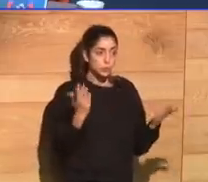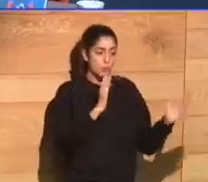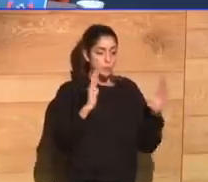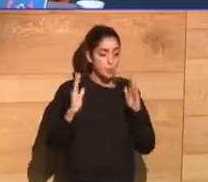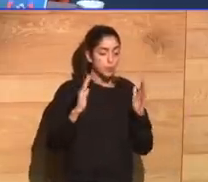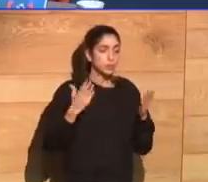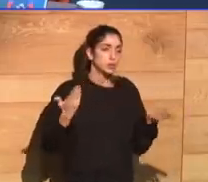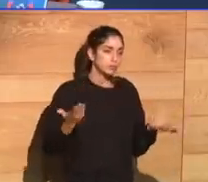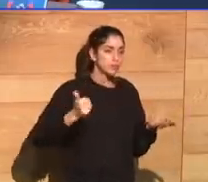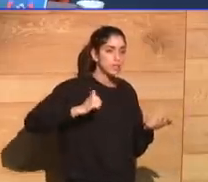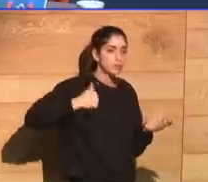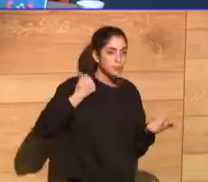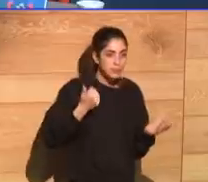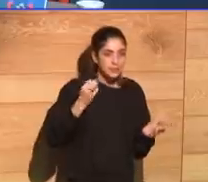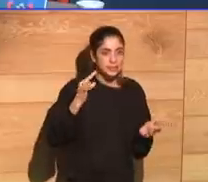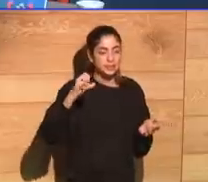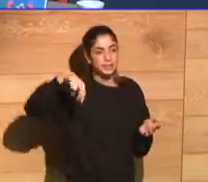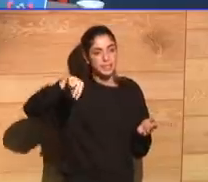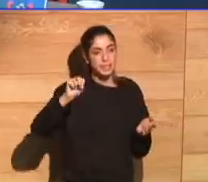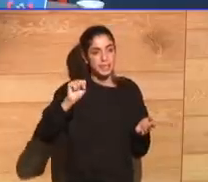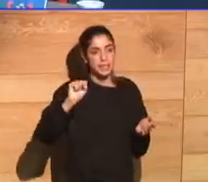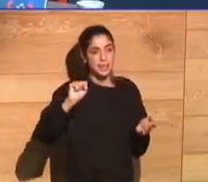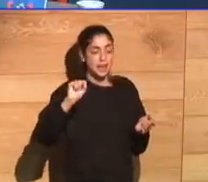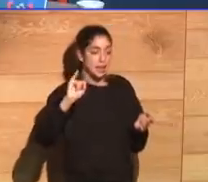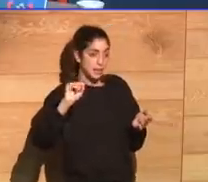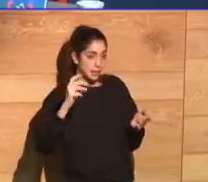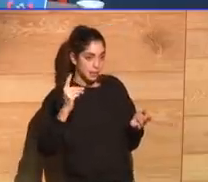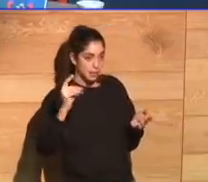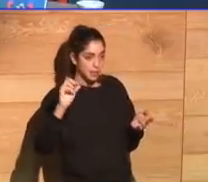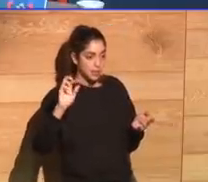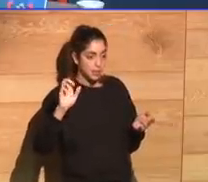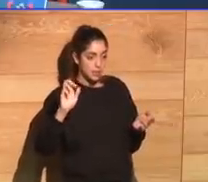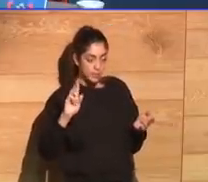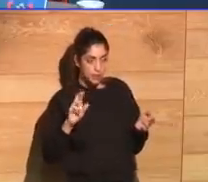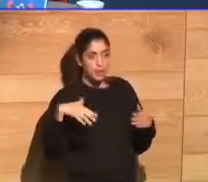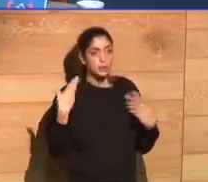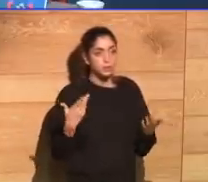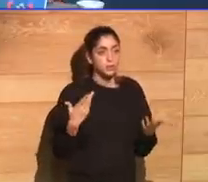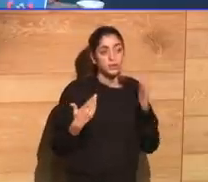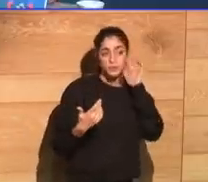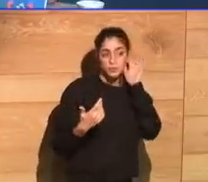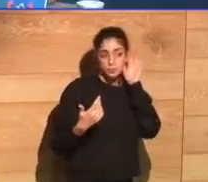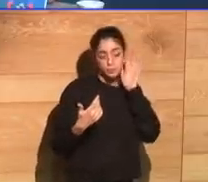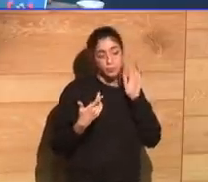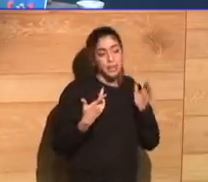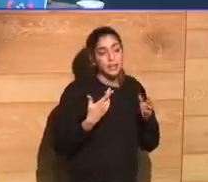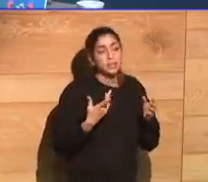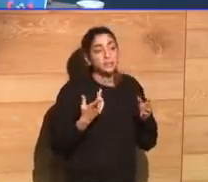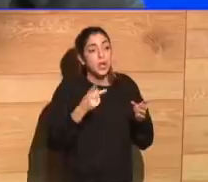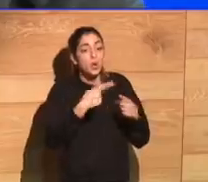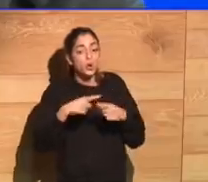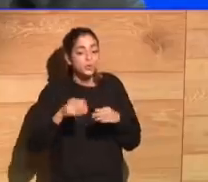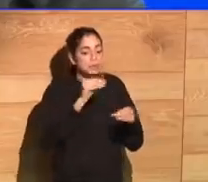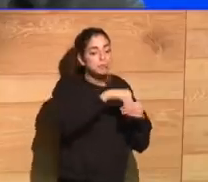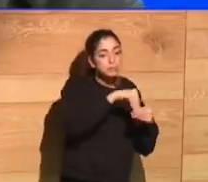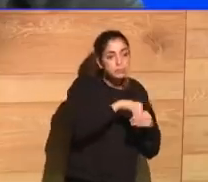que sí que tuvo Snyder de, ahora voy a, además, regrabar o voy a rerodar cosas para añadir, ¿no? Sí, pero me refiero que a veces